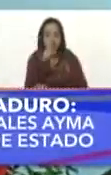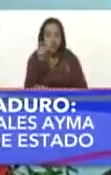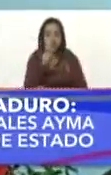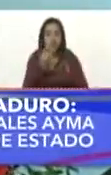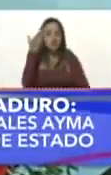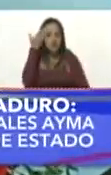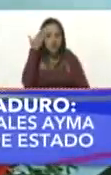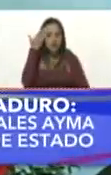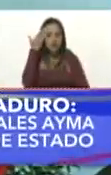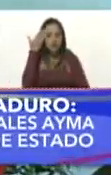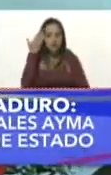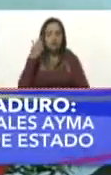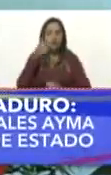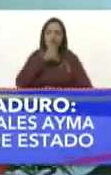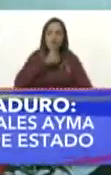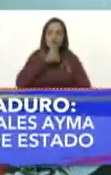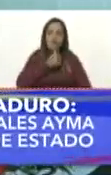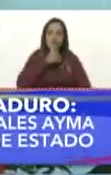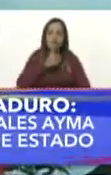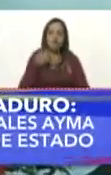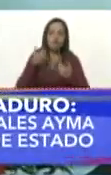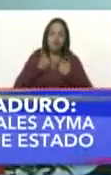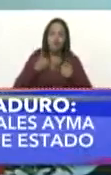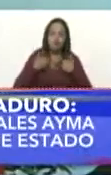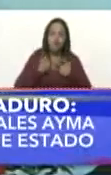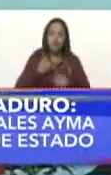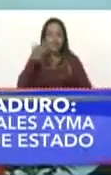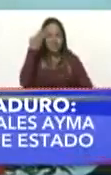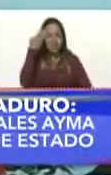Sabemos resistir, sabemos luchar.